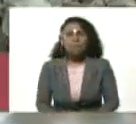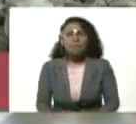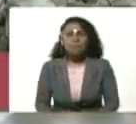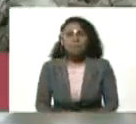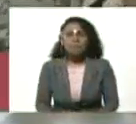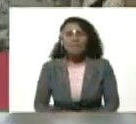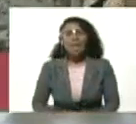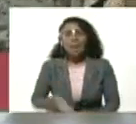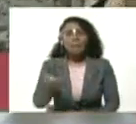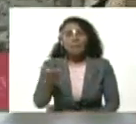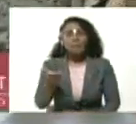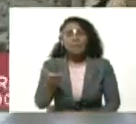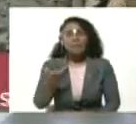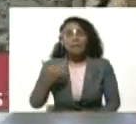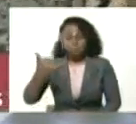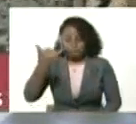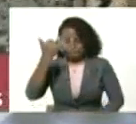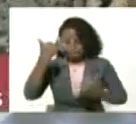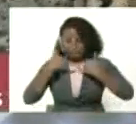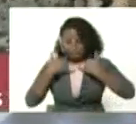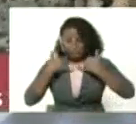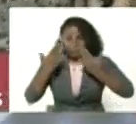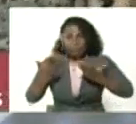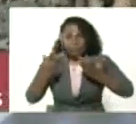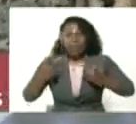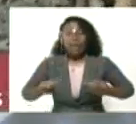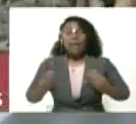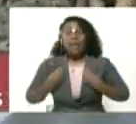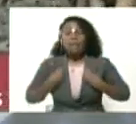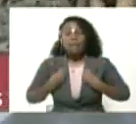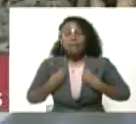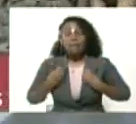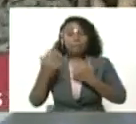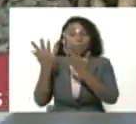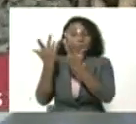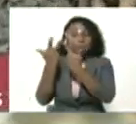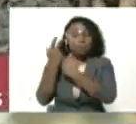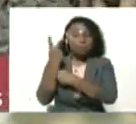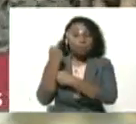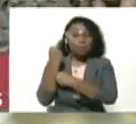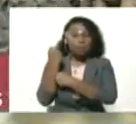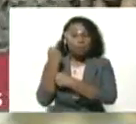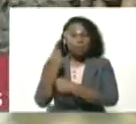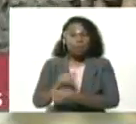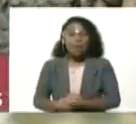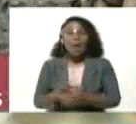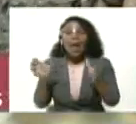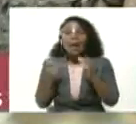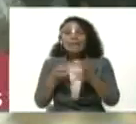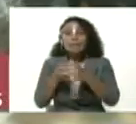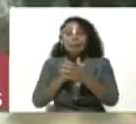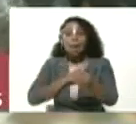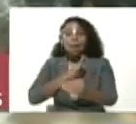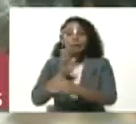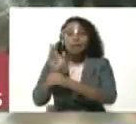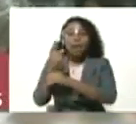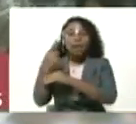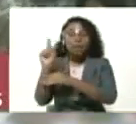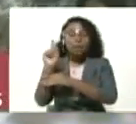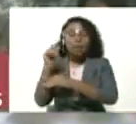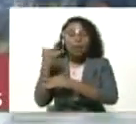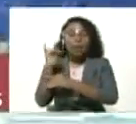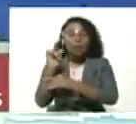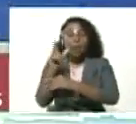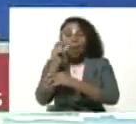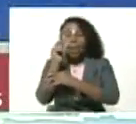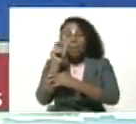Lo importante es lo que somos y la vida. Bueno, me contó ayer el equipo que fue, entre ellos estaba el